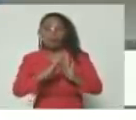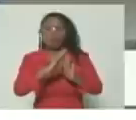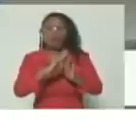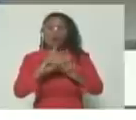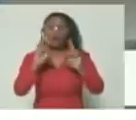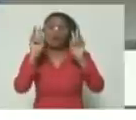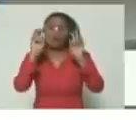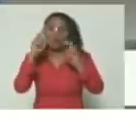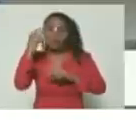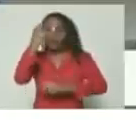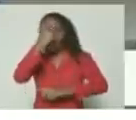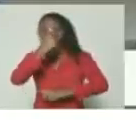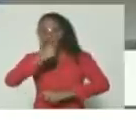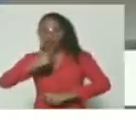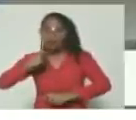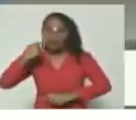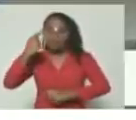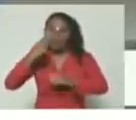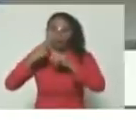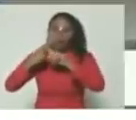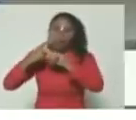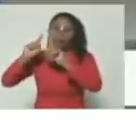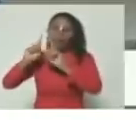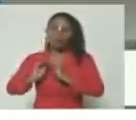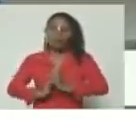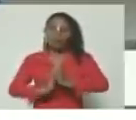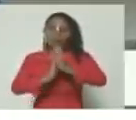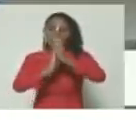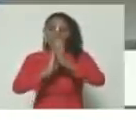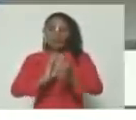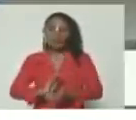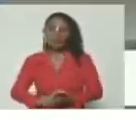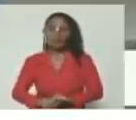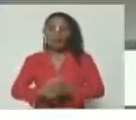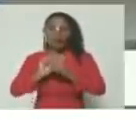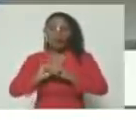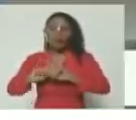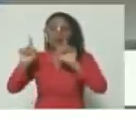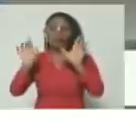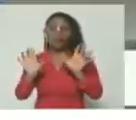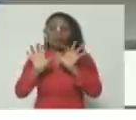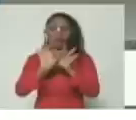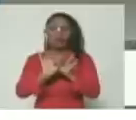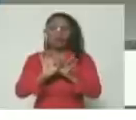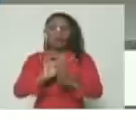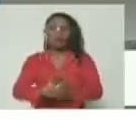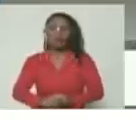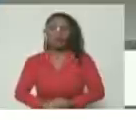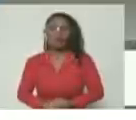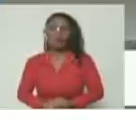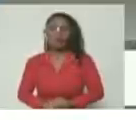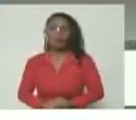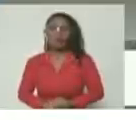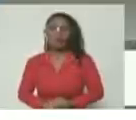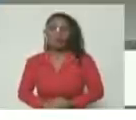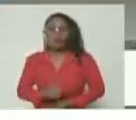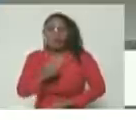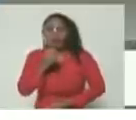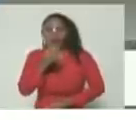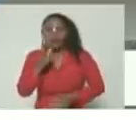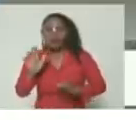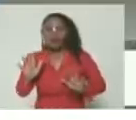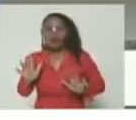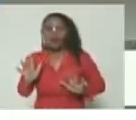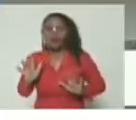nuevas caras, otros líderes, otras alianzas, y bueno,